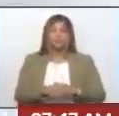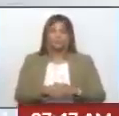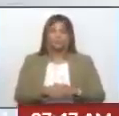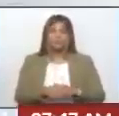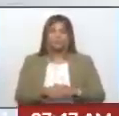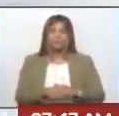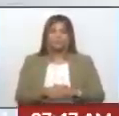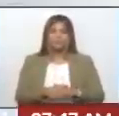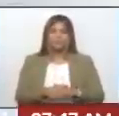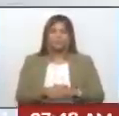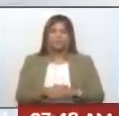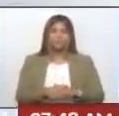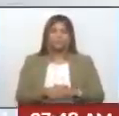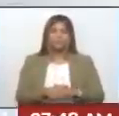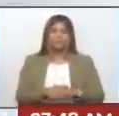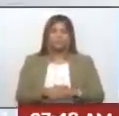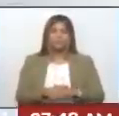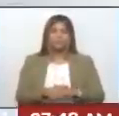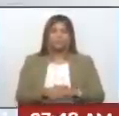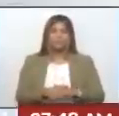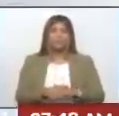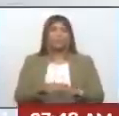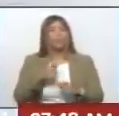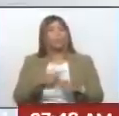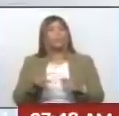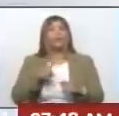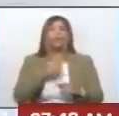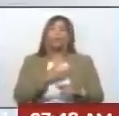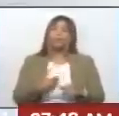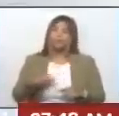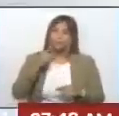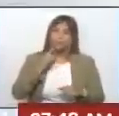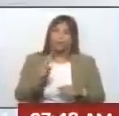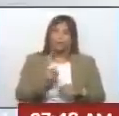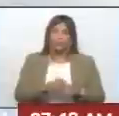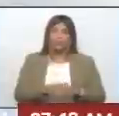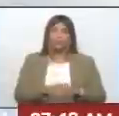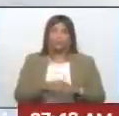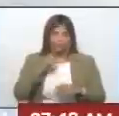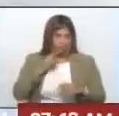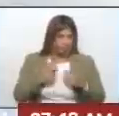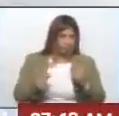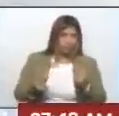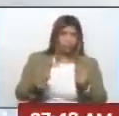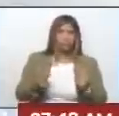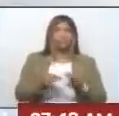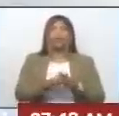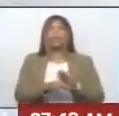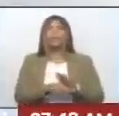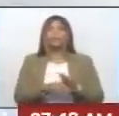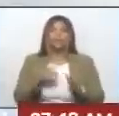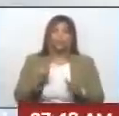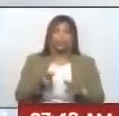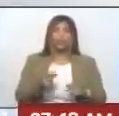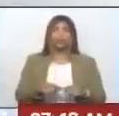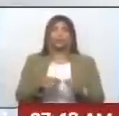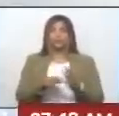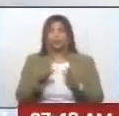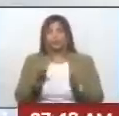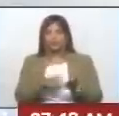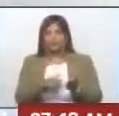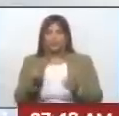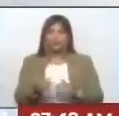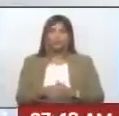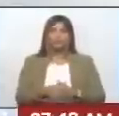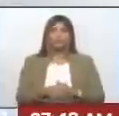estados lacayos a los Estados Unidos. Sin embargo, el presidente, con una gran audacia, tomando las medidas que obviamente tiene que